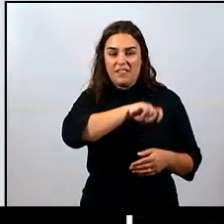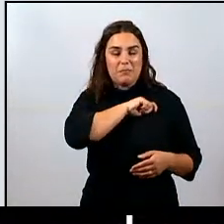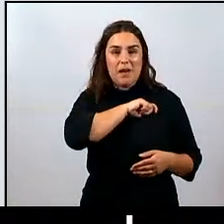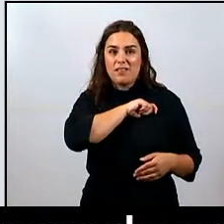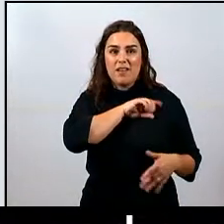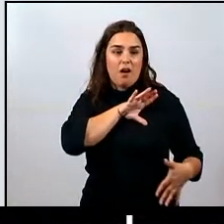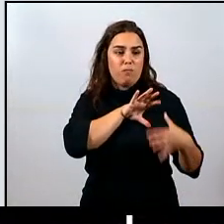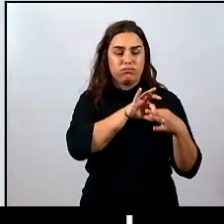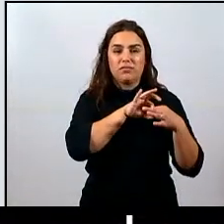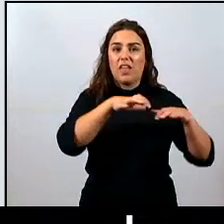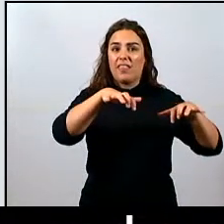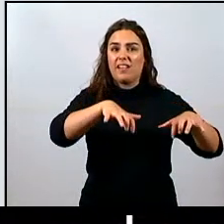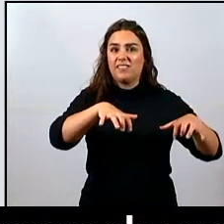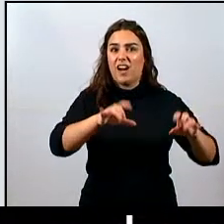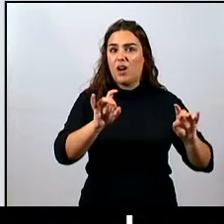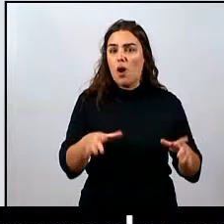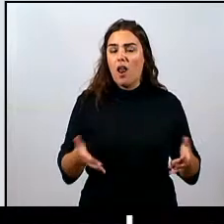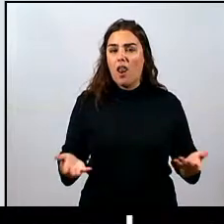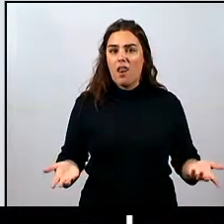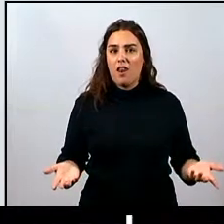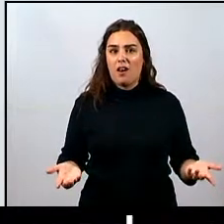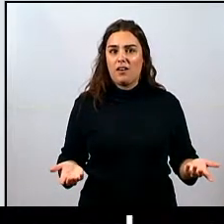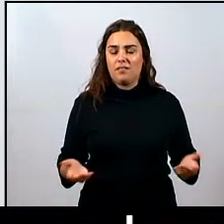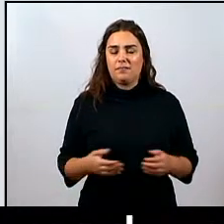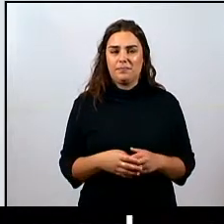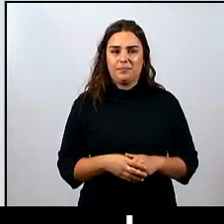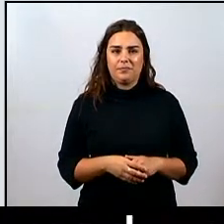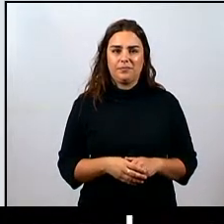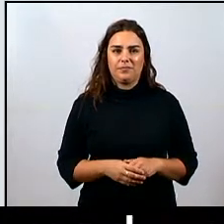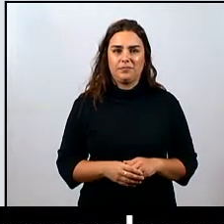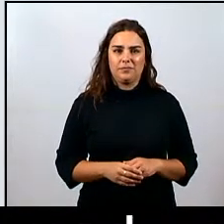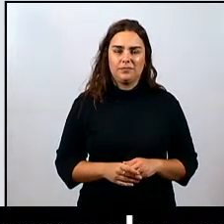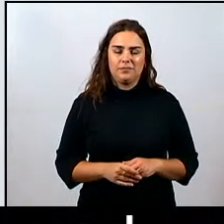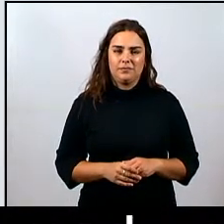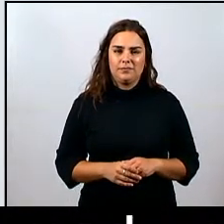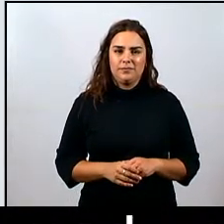depende de centrales nucleares como la de Almaraz.